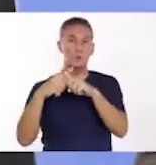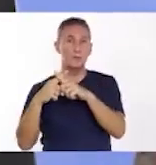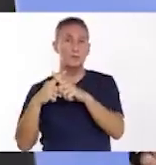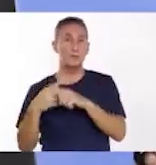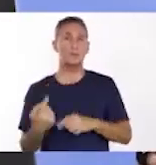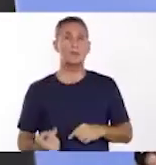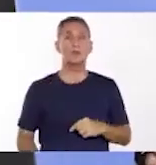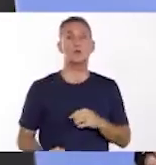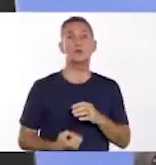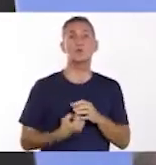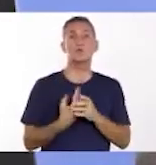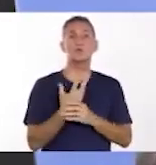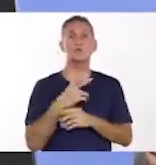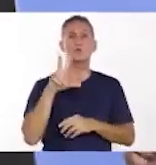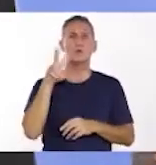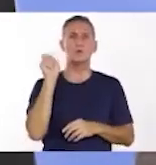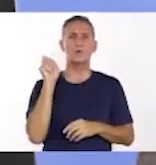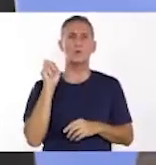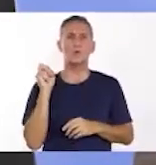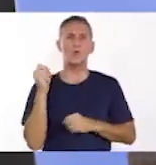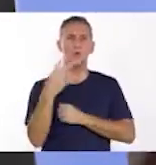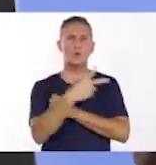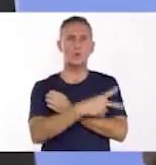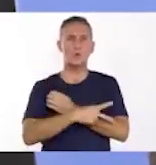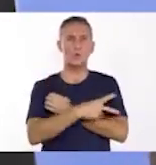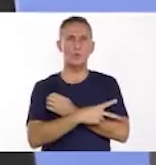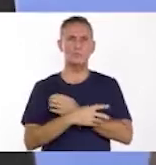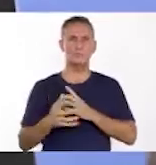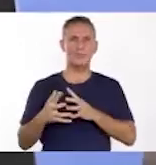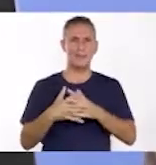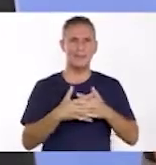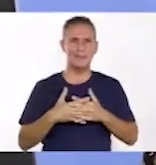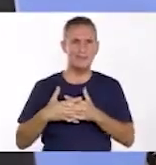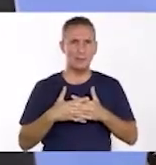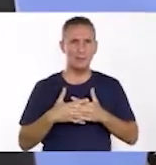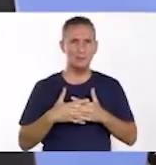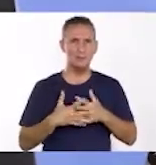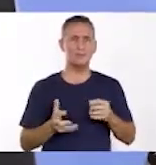En primer lugar, surge una nueva nación, Estados Unidos.